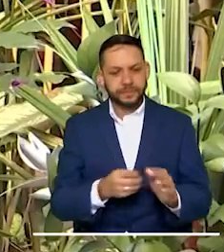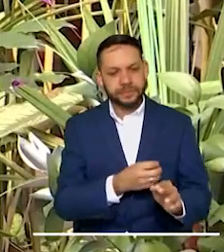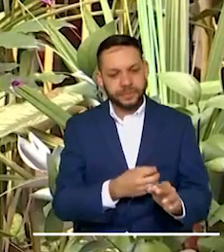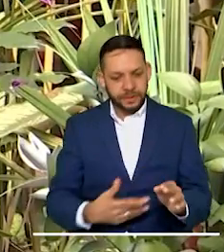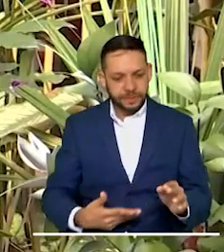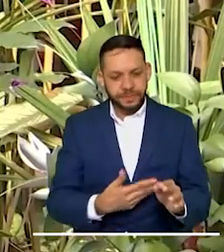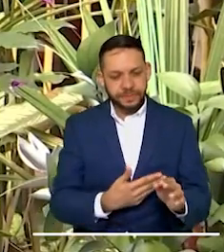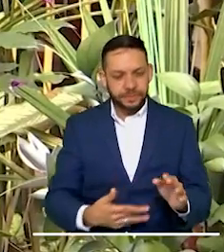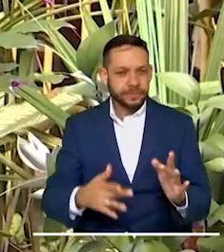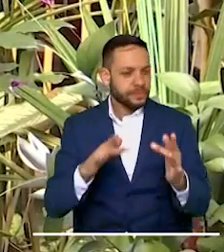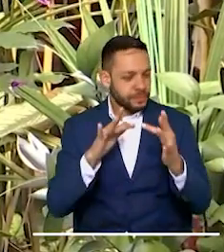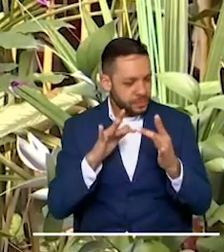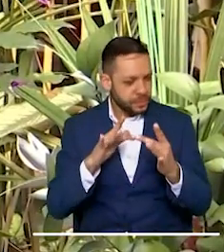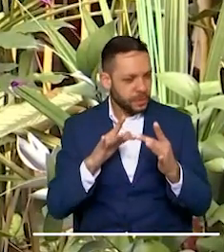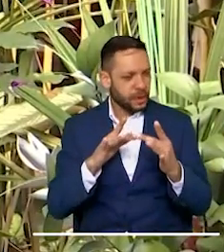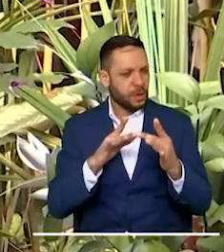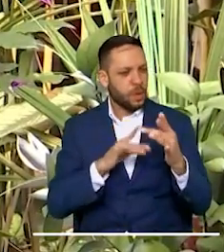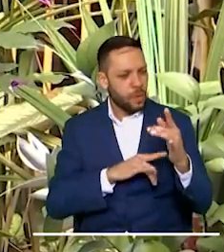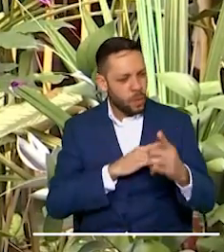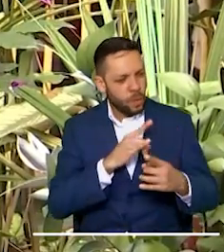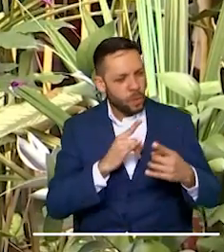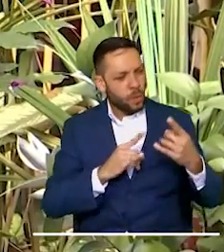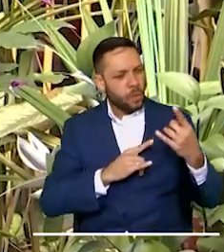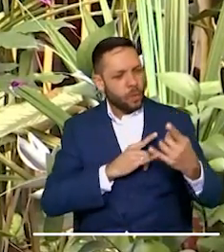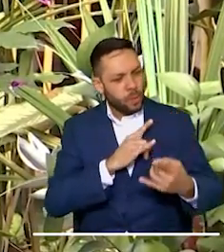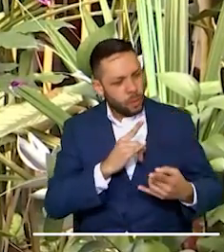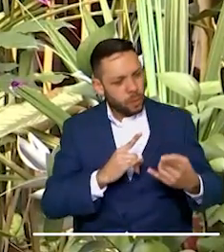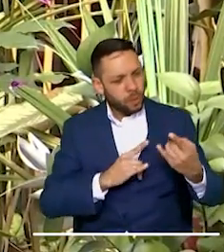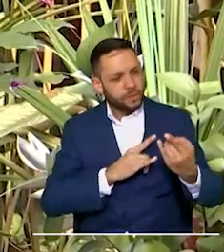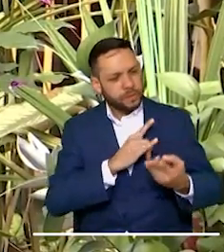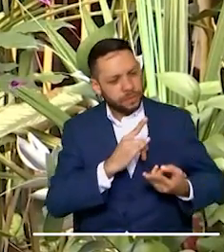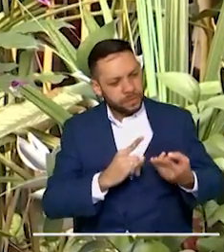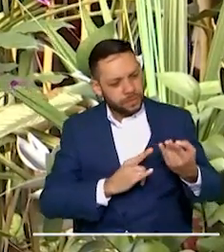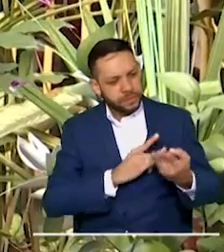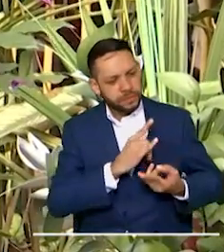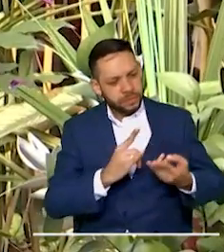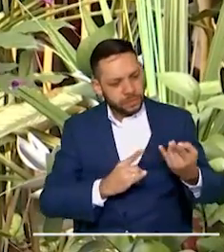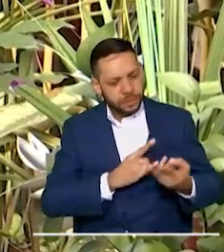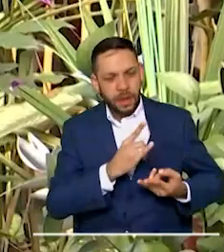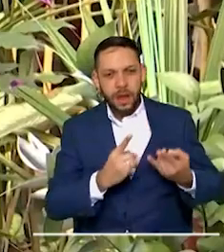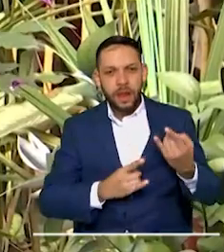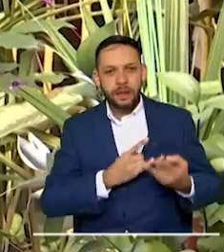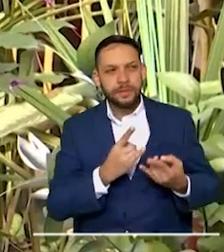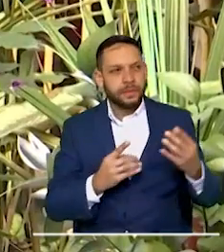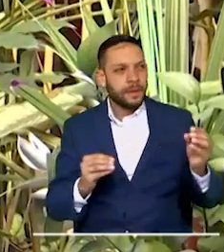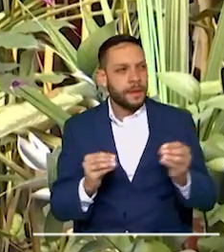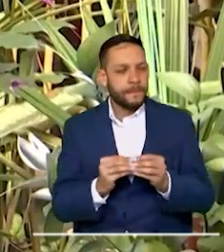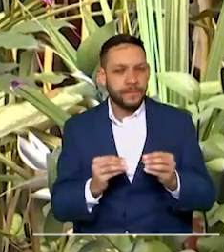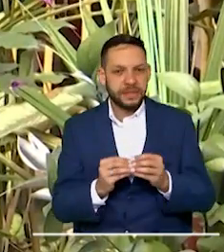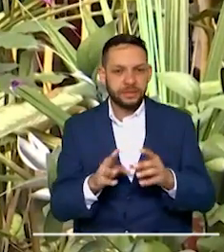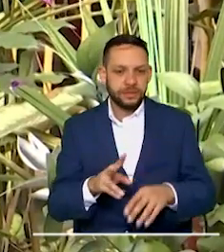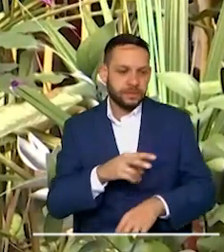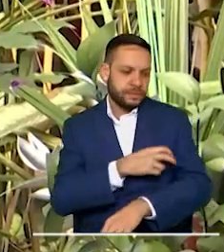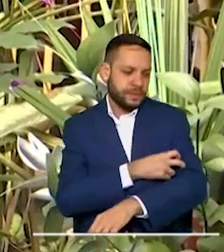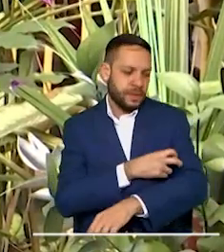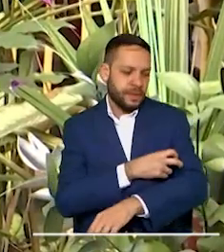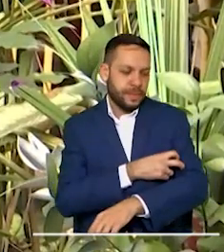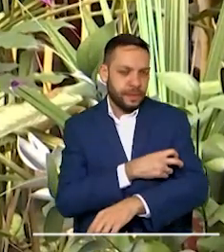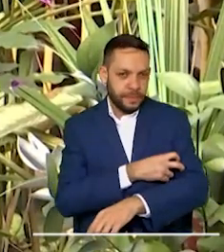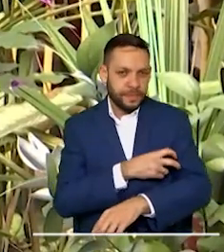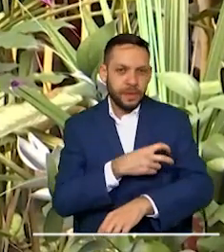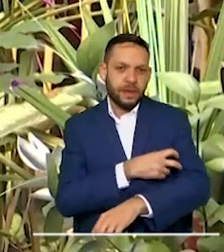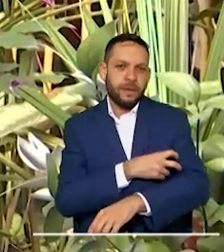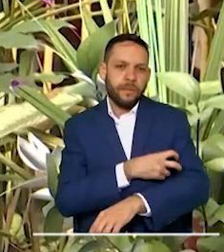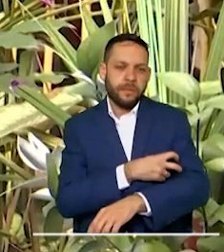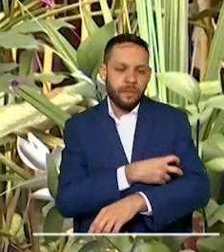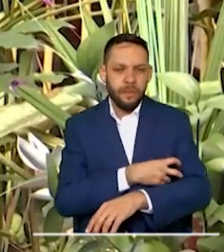aorta, cómo están funcionando esas valvulitas. Lo vemos con la ecocardiografía. La parte eléctrica la vemos